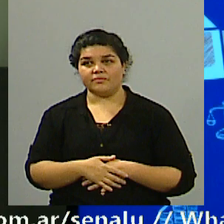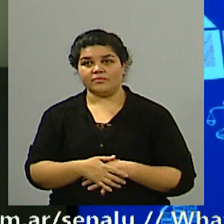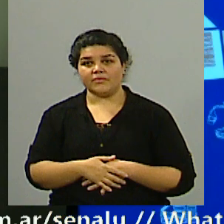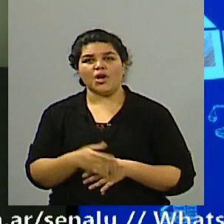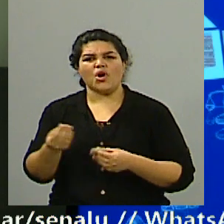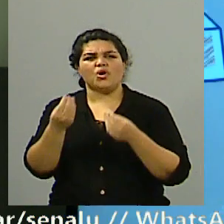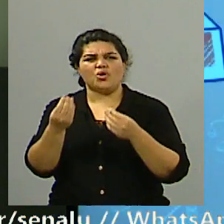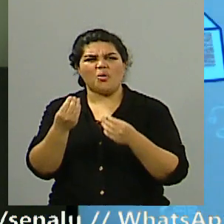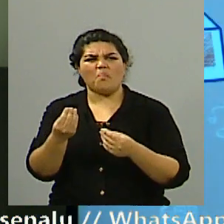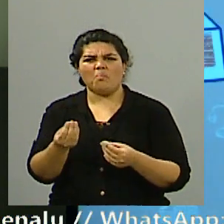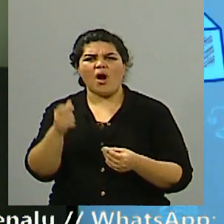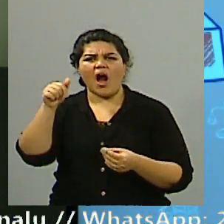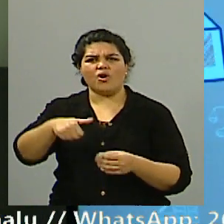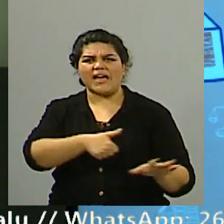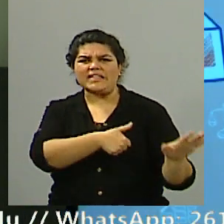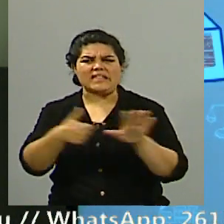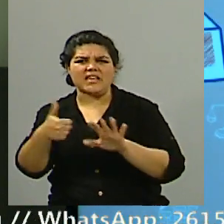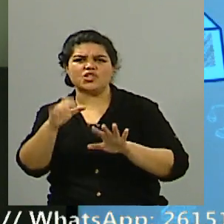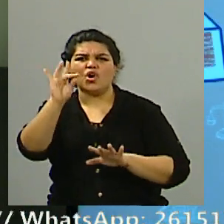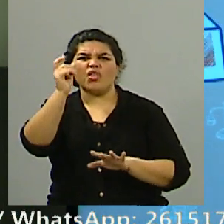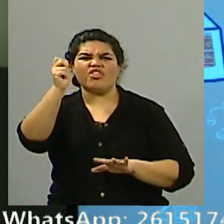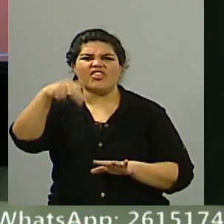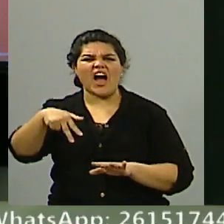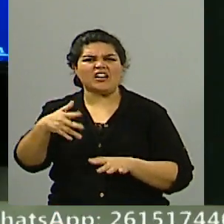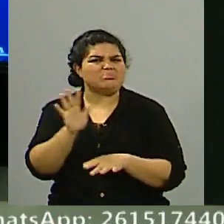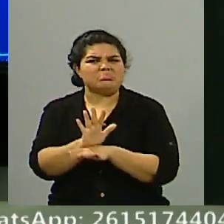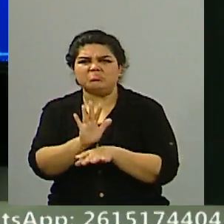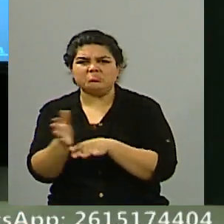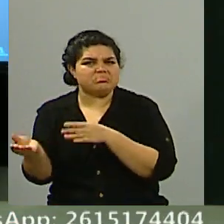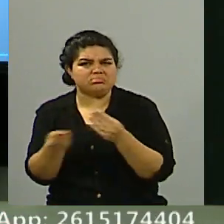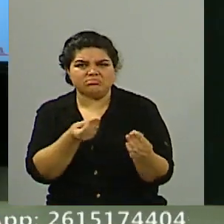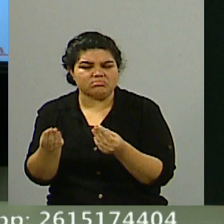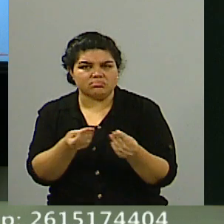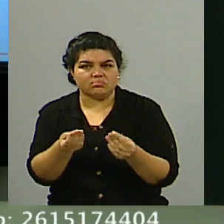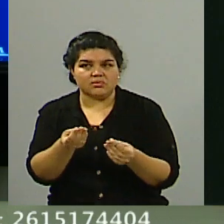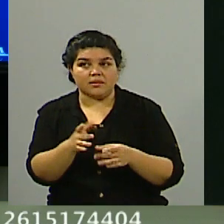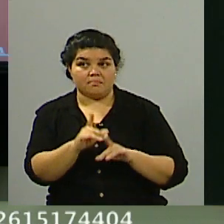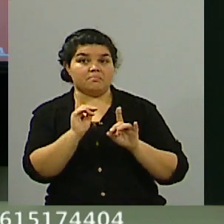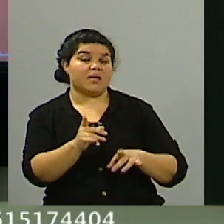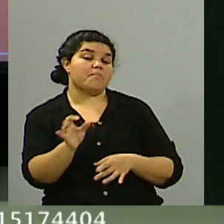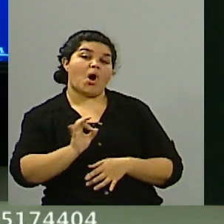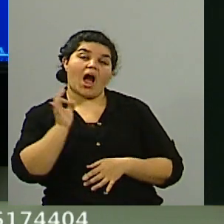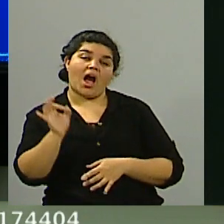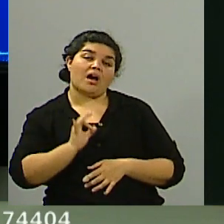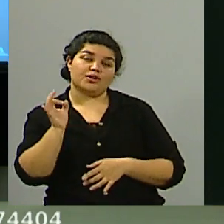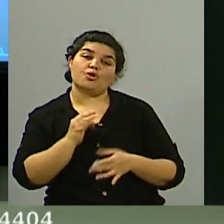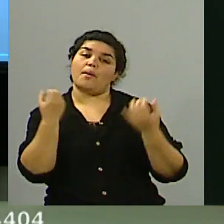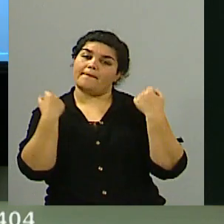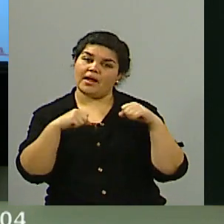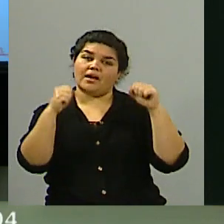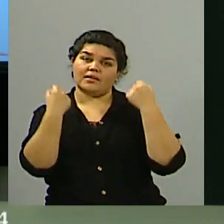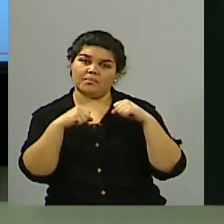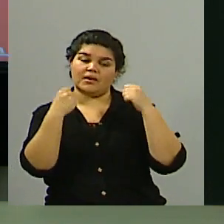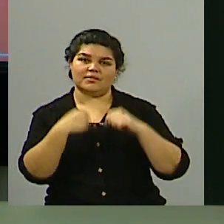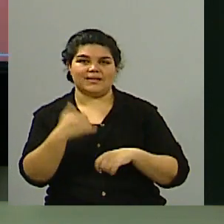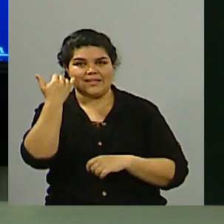a esto que se graduó en un sexto Dan? ¿Cómo se logra esto? Bueno, en primer lugar, son muchos años de práctica. Es decir, nosotros llevamos